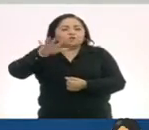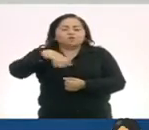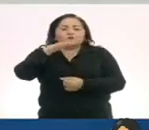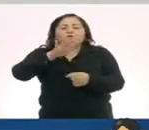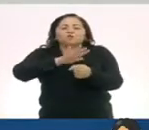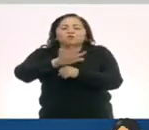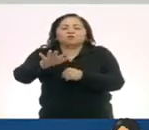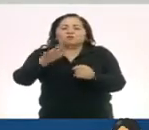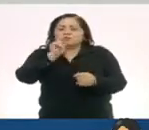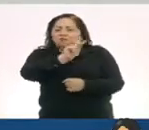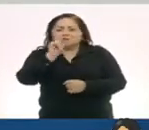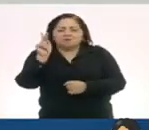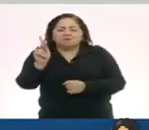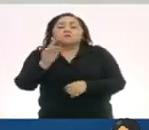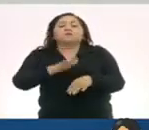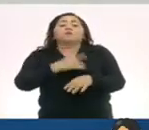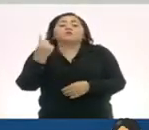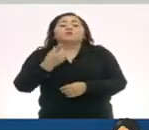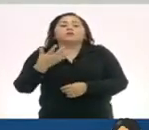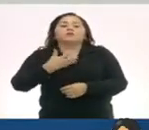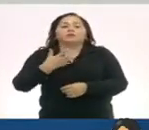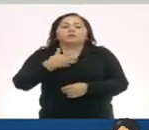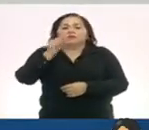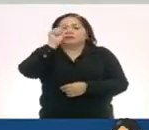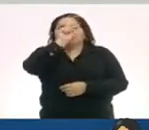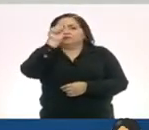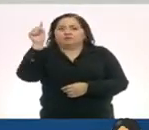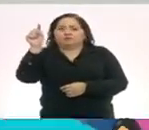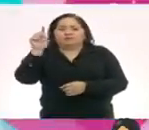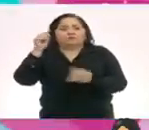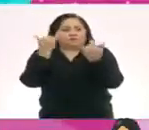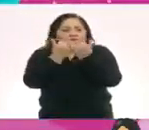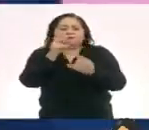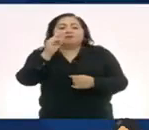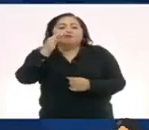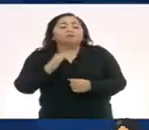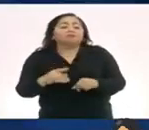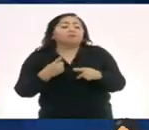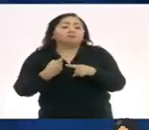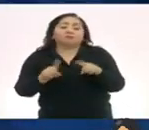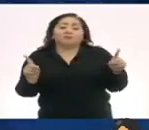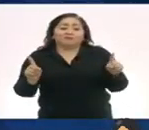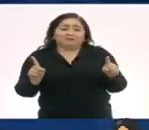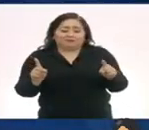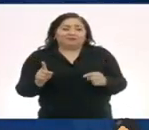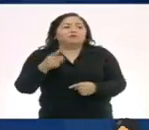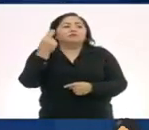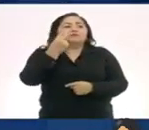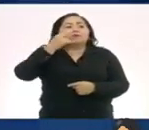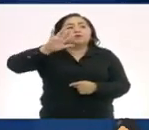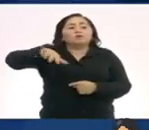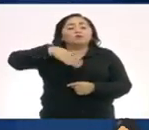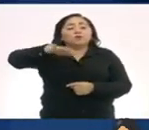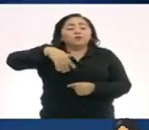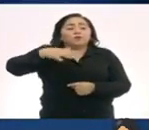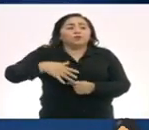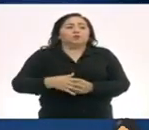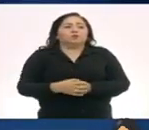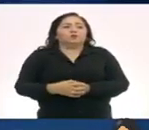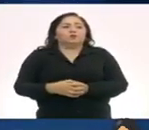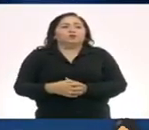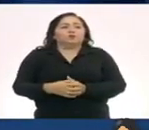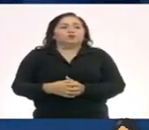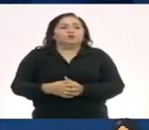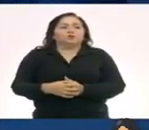una fracción equivalente porque tenemos denominadores diferentes. Así es. Entonces tenemos que buscar